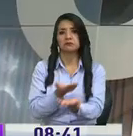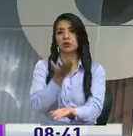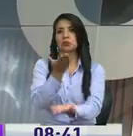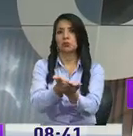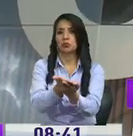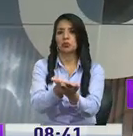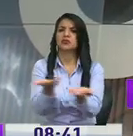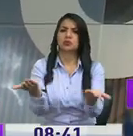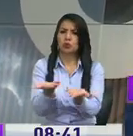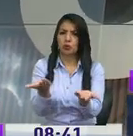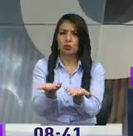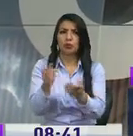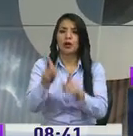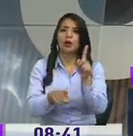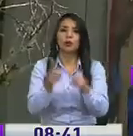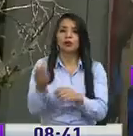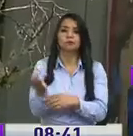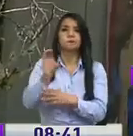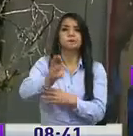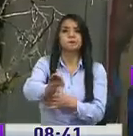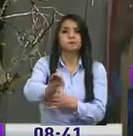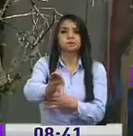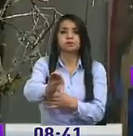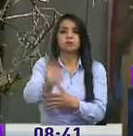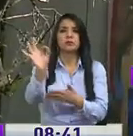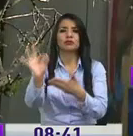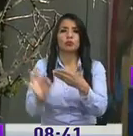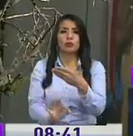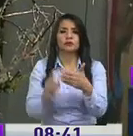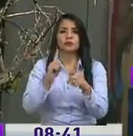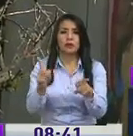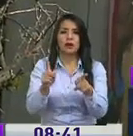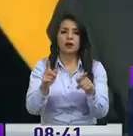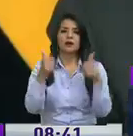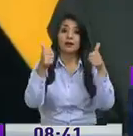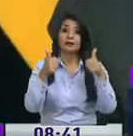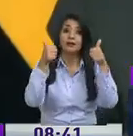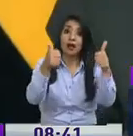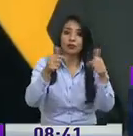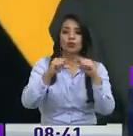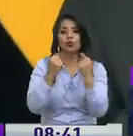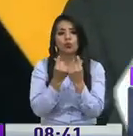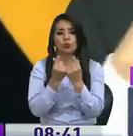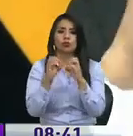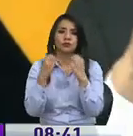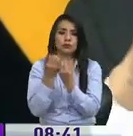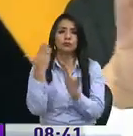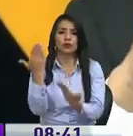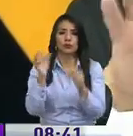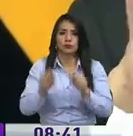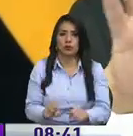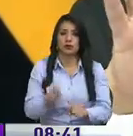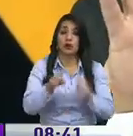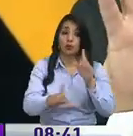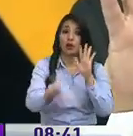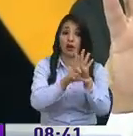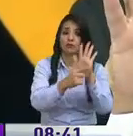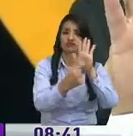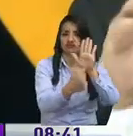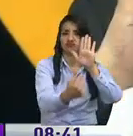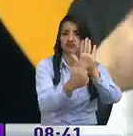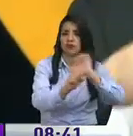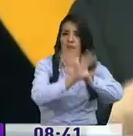o donaciones a candidatos, partidos o movimientos políticos. Hay cosas que están en la ley y otras que no lo están.